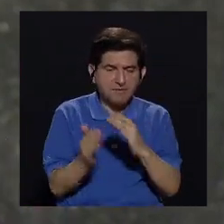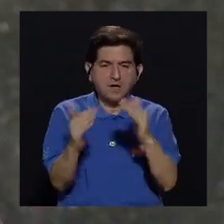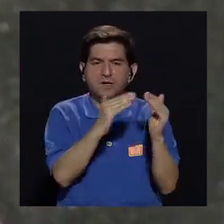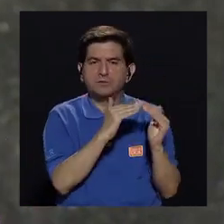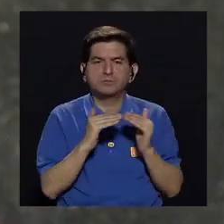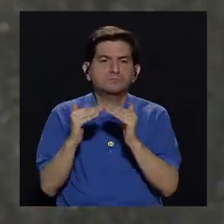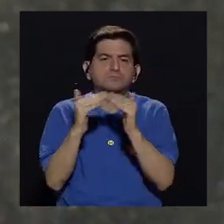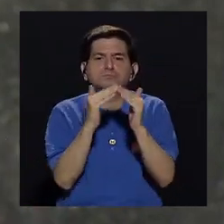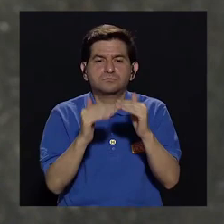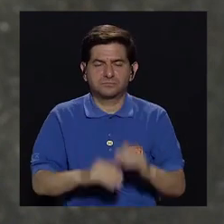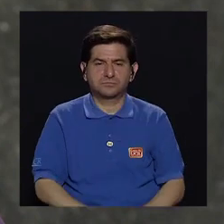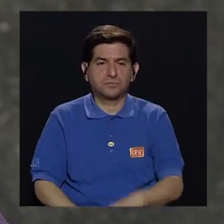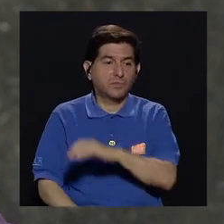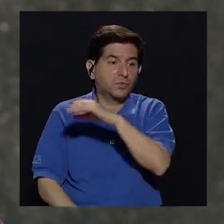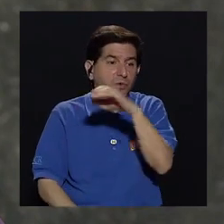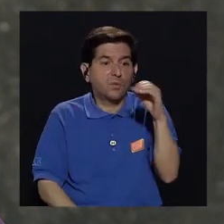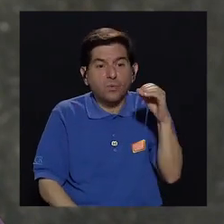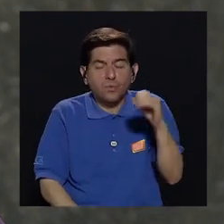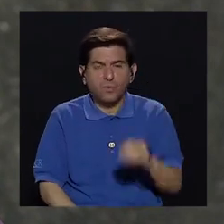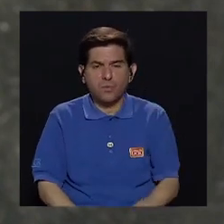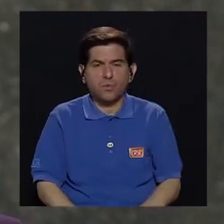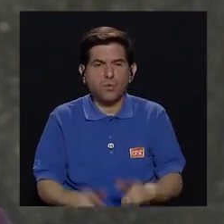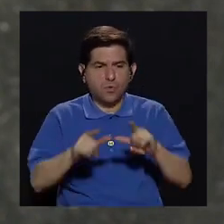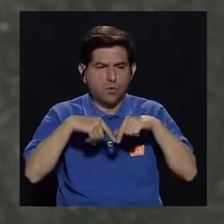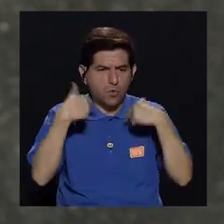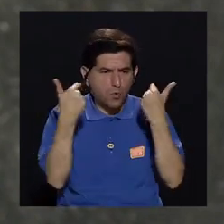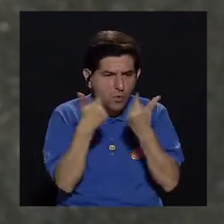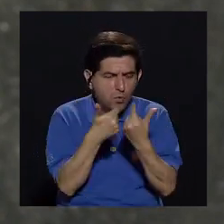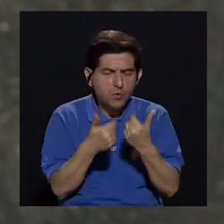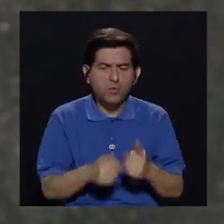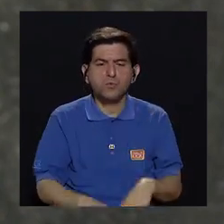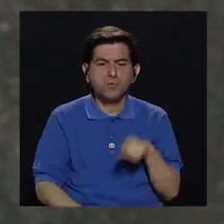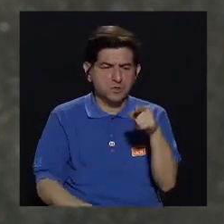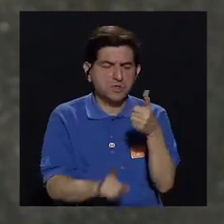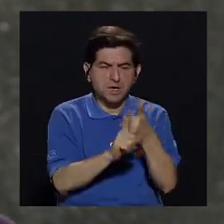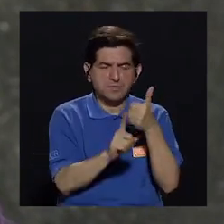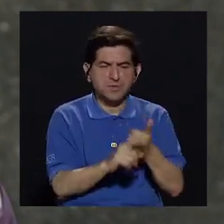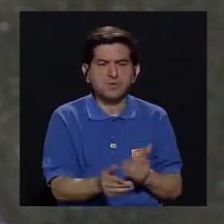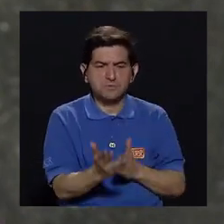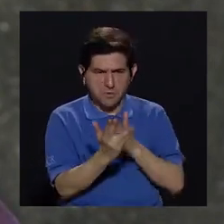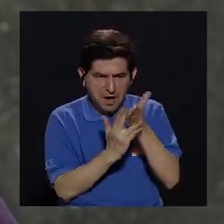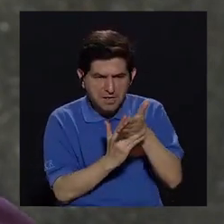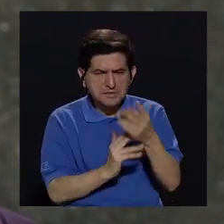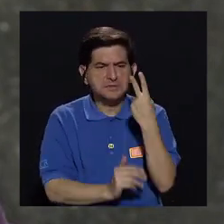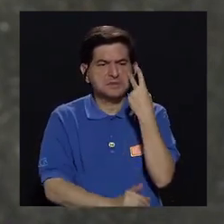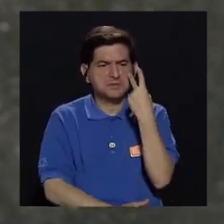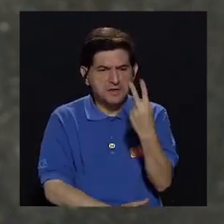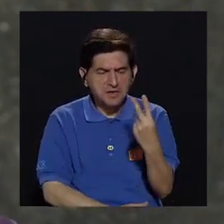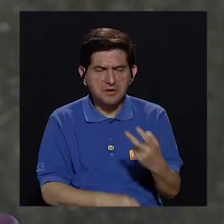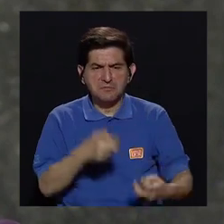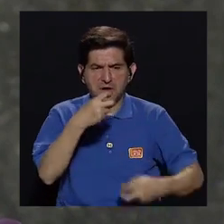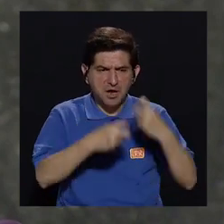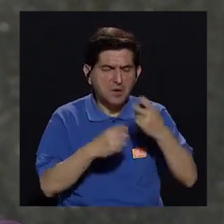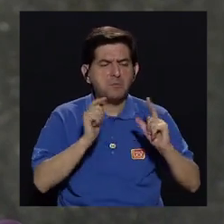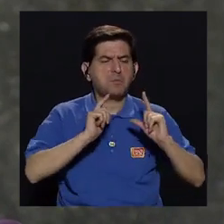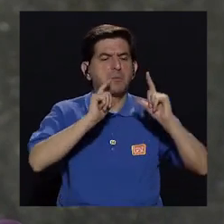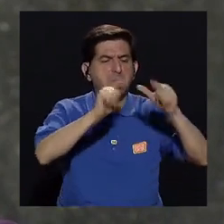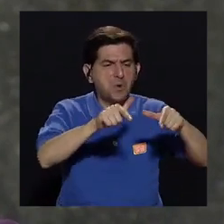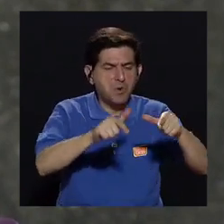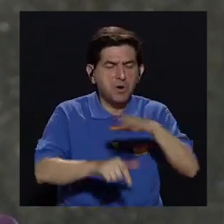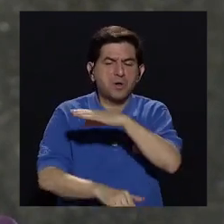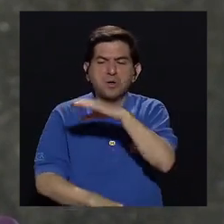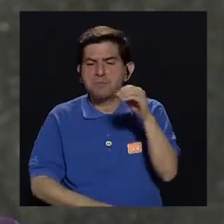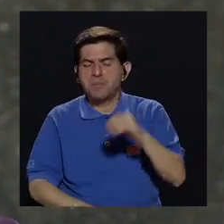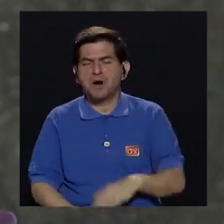las comunidades, que las fuerzas vivas de las comunidades puedan ingresar y puedan ver si hay problemas de basura,